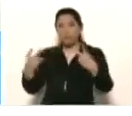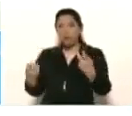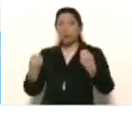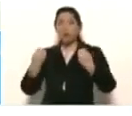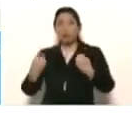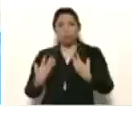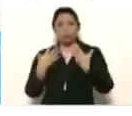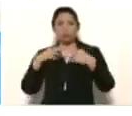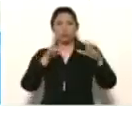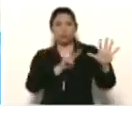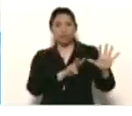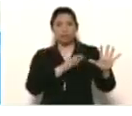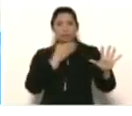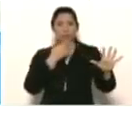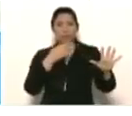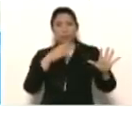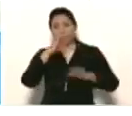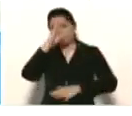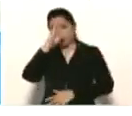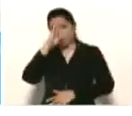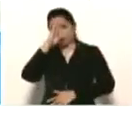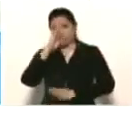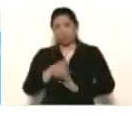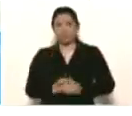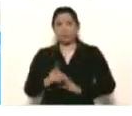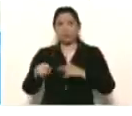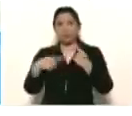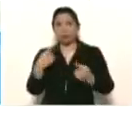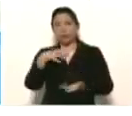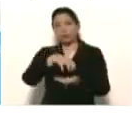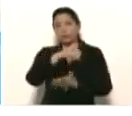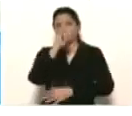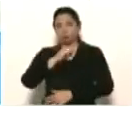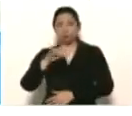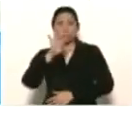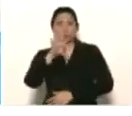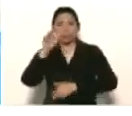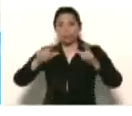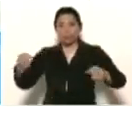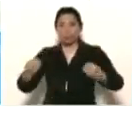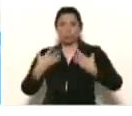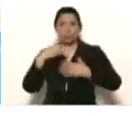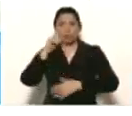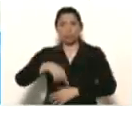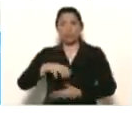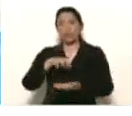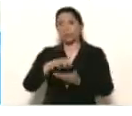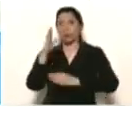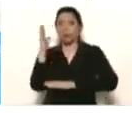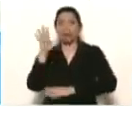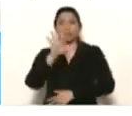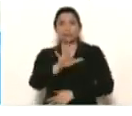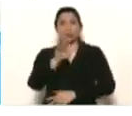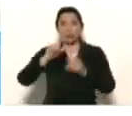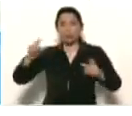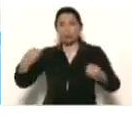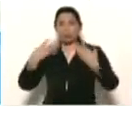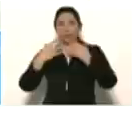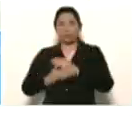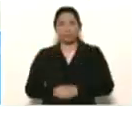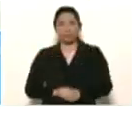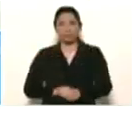siete casos en barinas y luego el estado zulia con cuatro casos el estado lara con cinco casos y luego tenemos